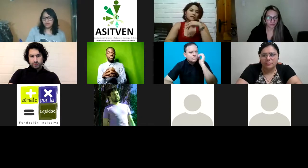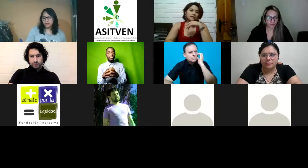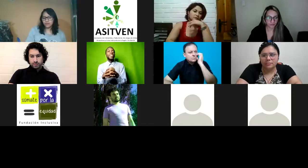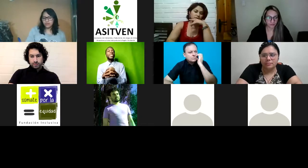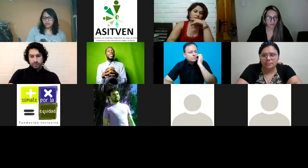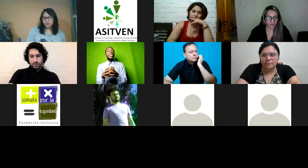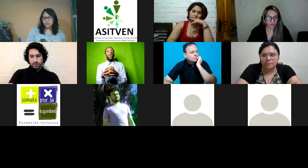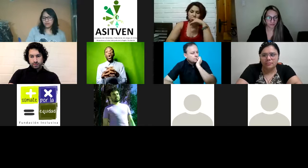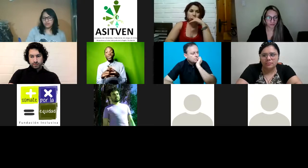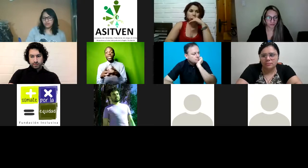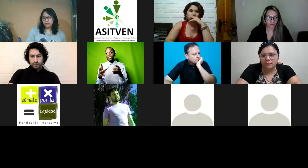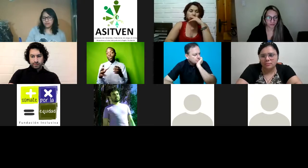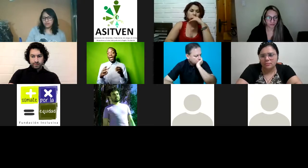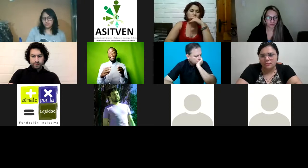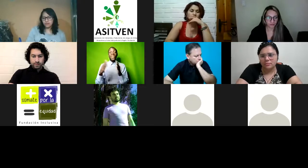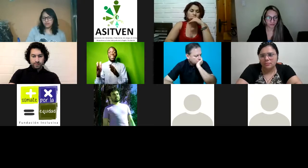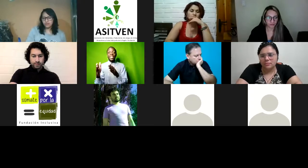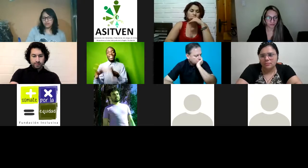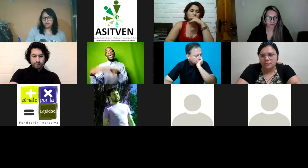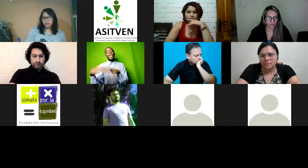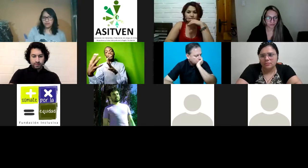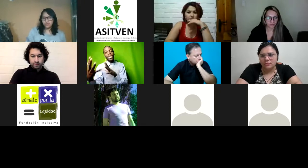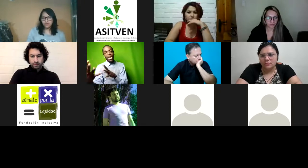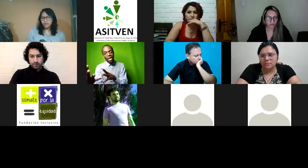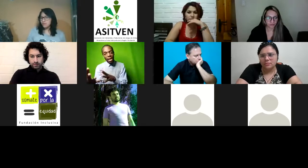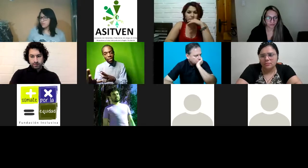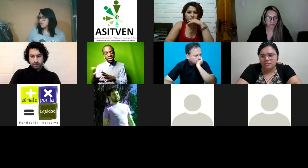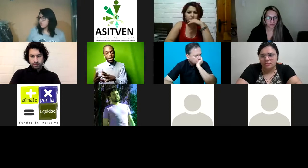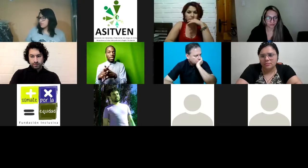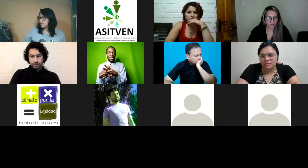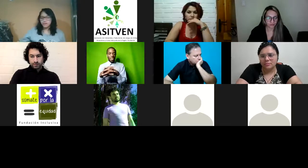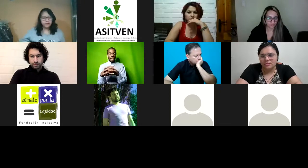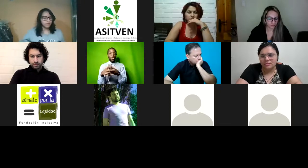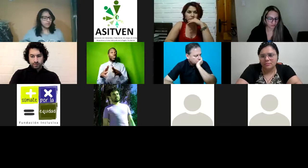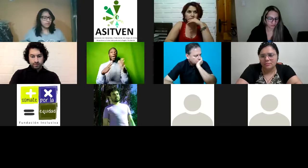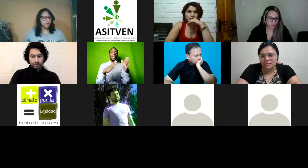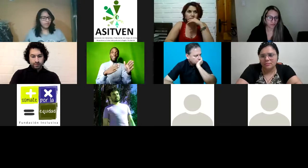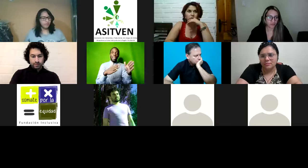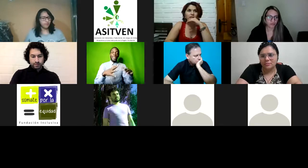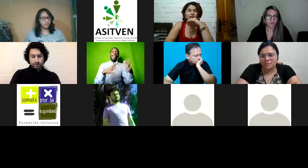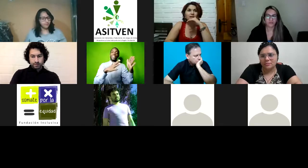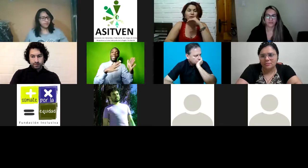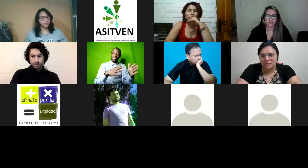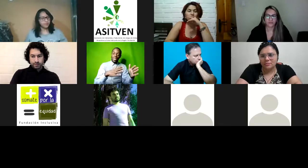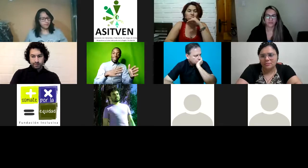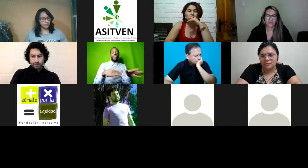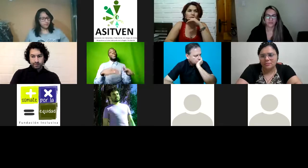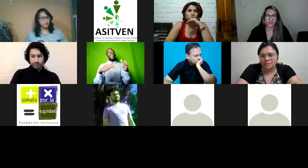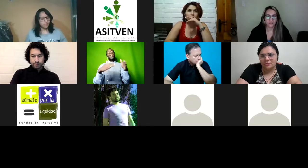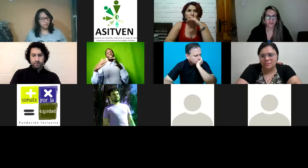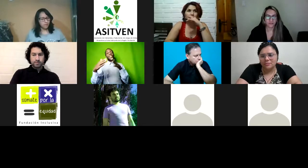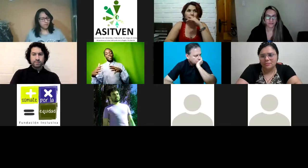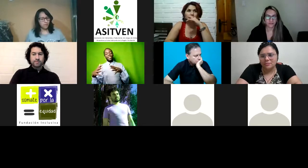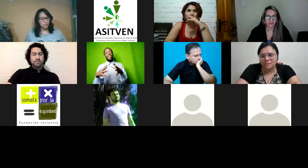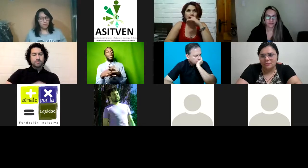internacional. O si tú vas a Francia, tienes que tomar la lengua de señas francesa. O si vas a Dinamarca, tienes que tomar la